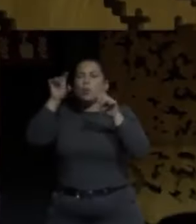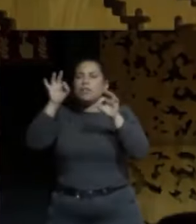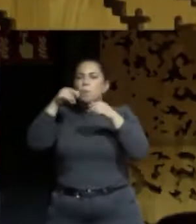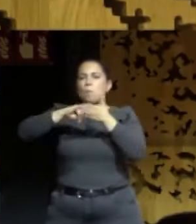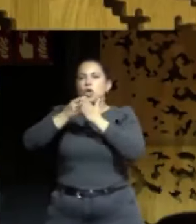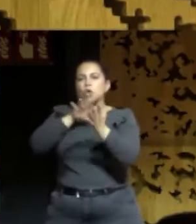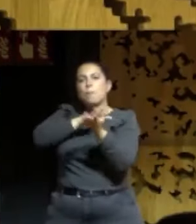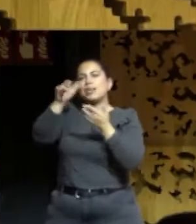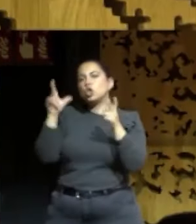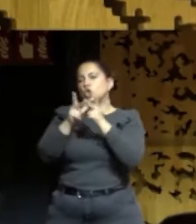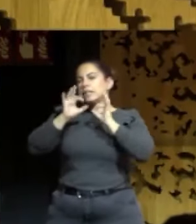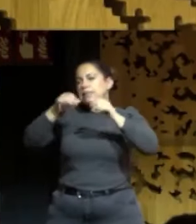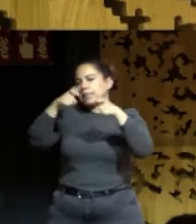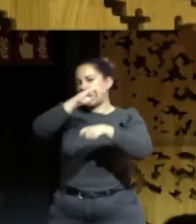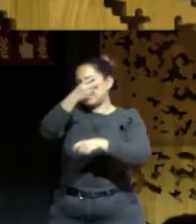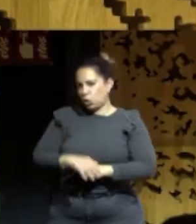del tercer sector.